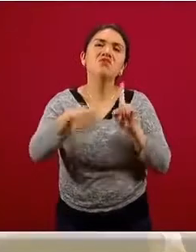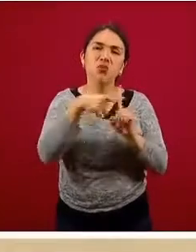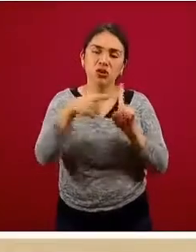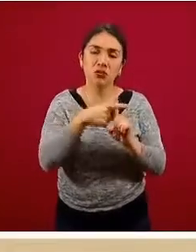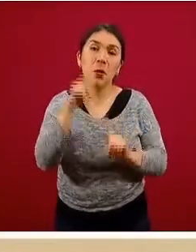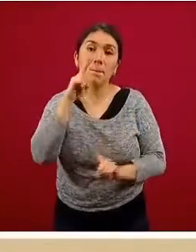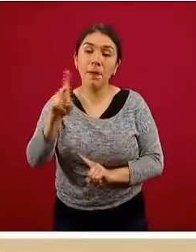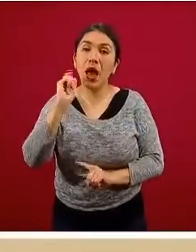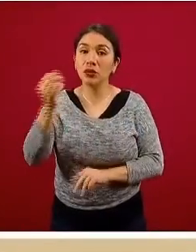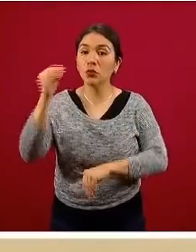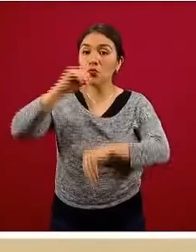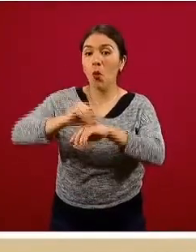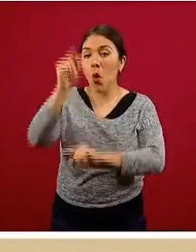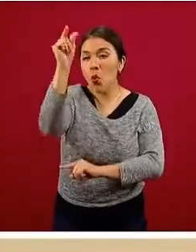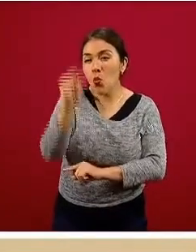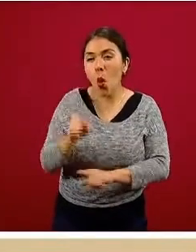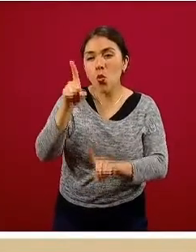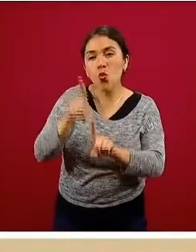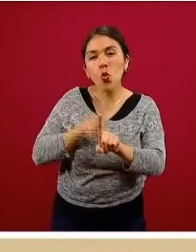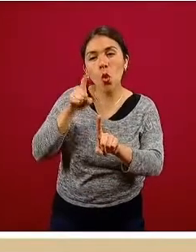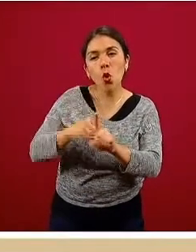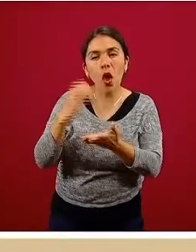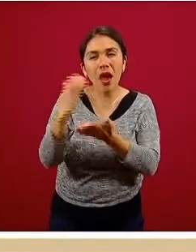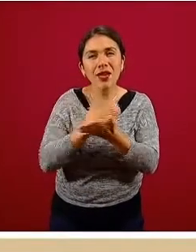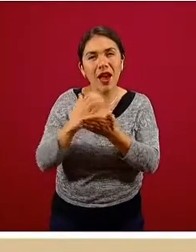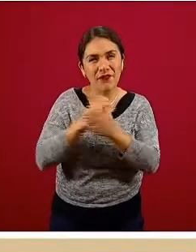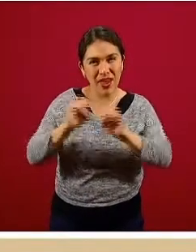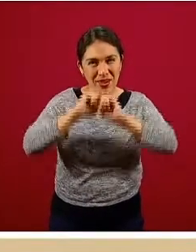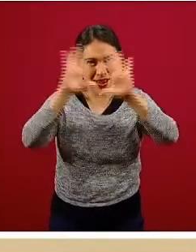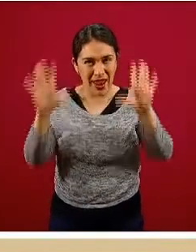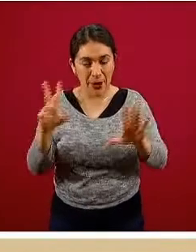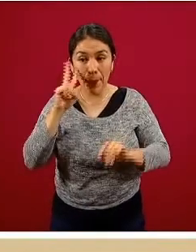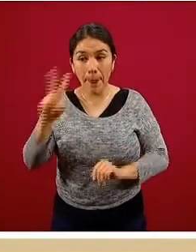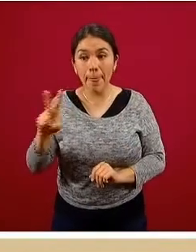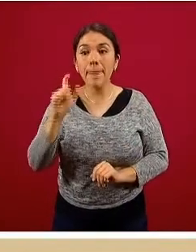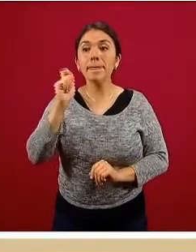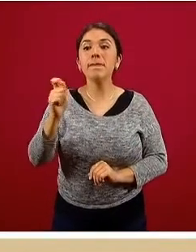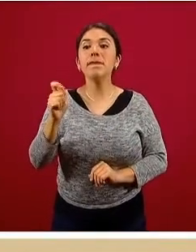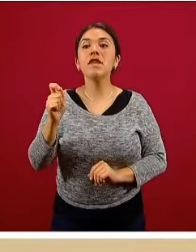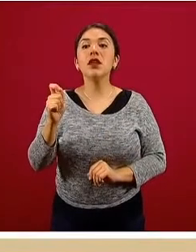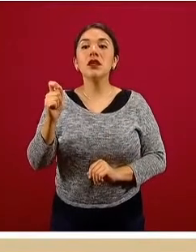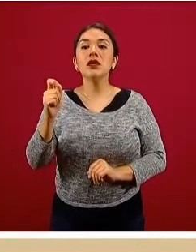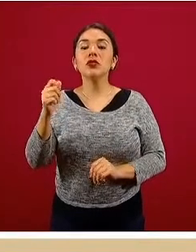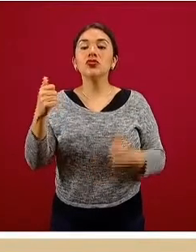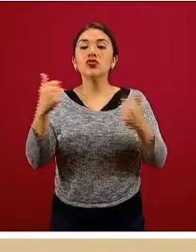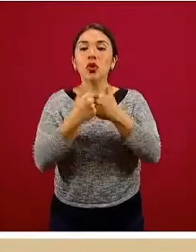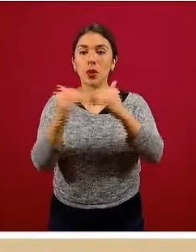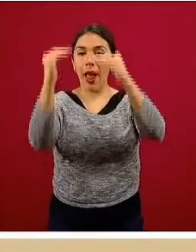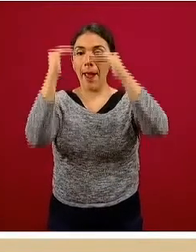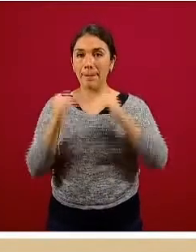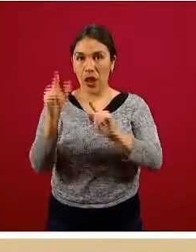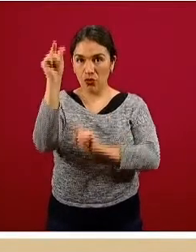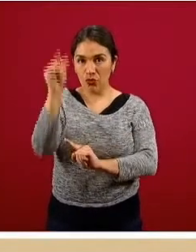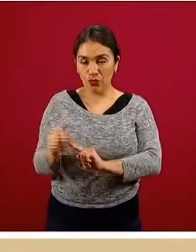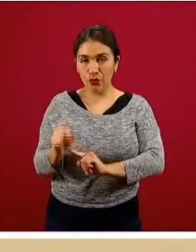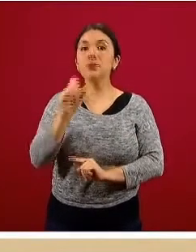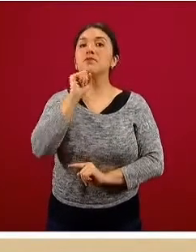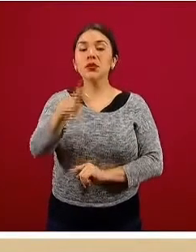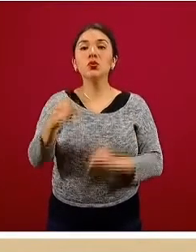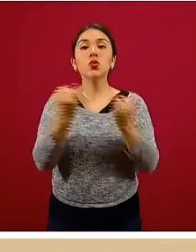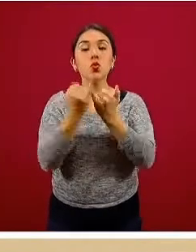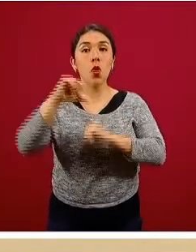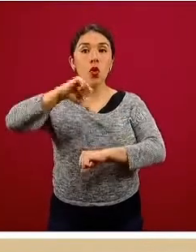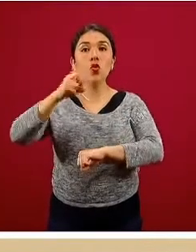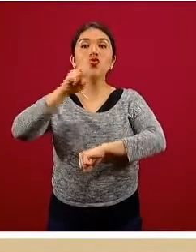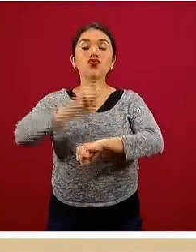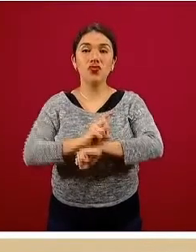están representadas también en las barras de color café claro que se encuentran en la parte inferior. Así también al